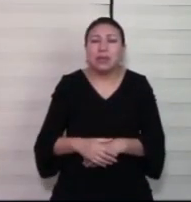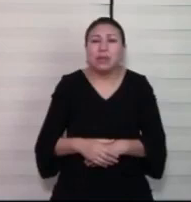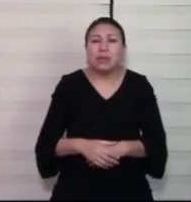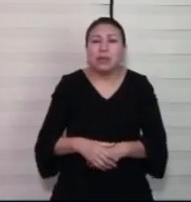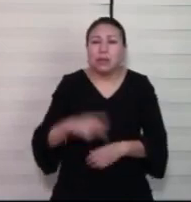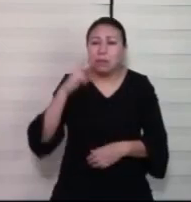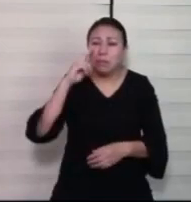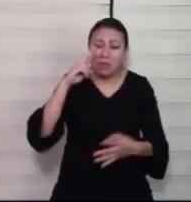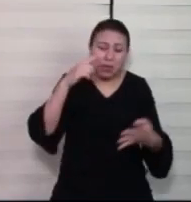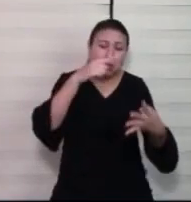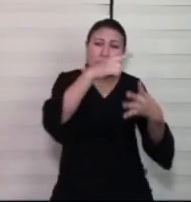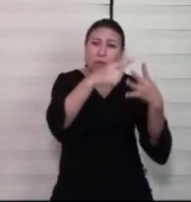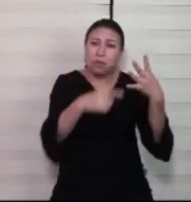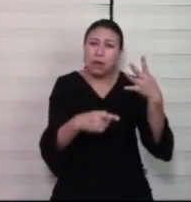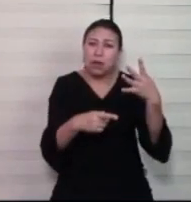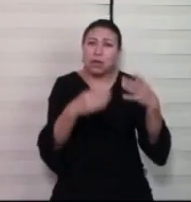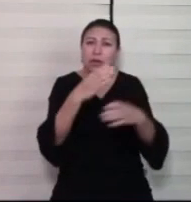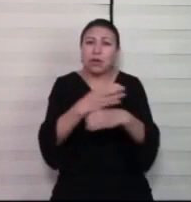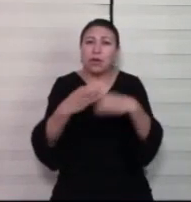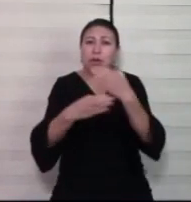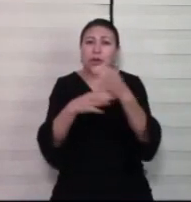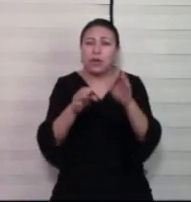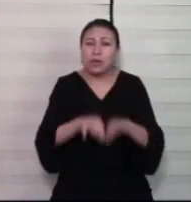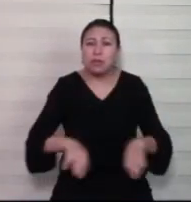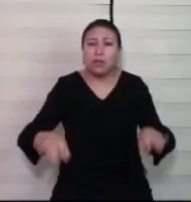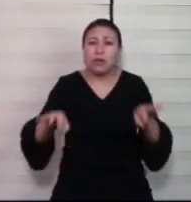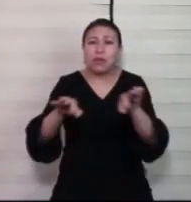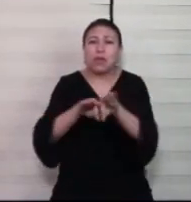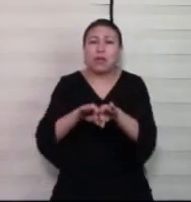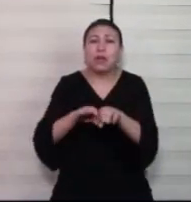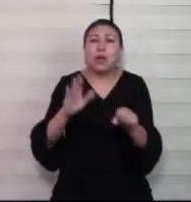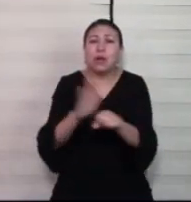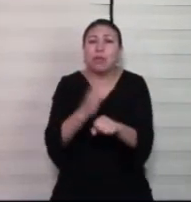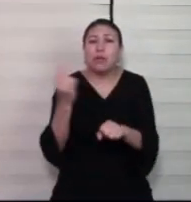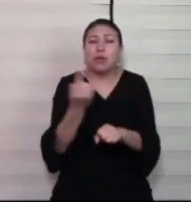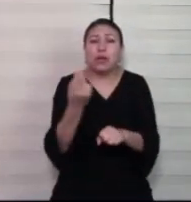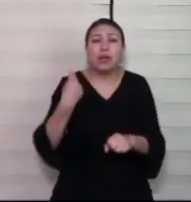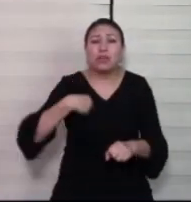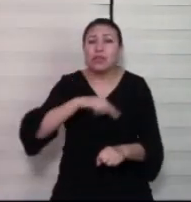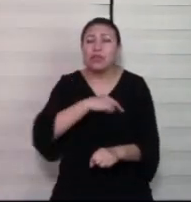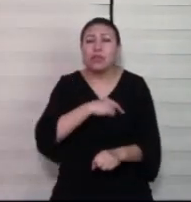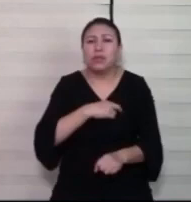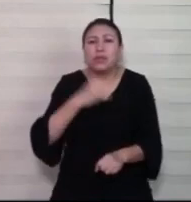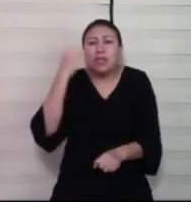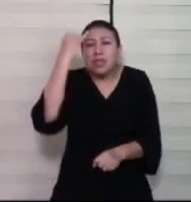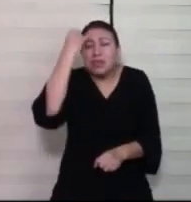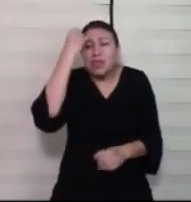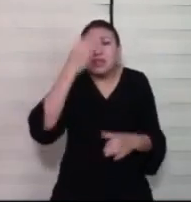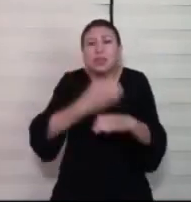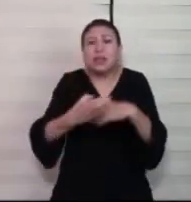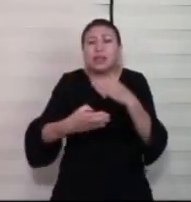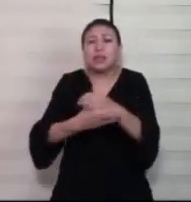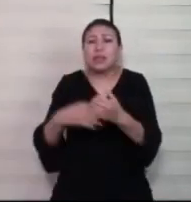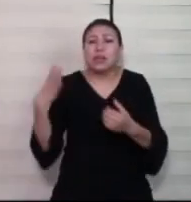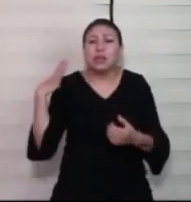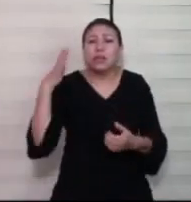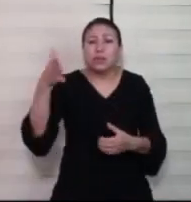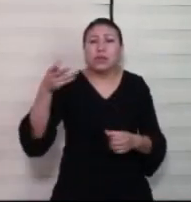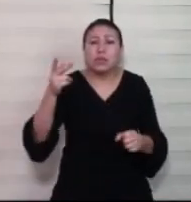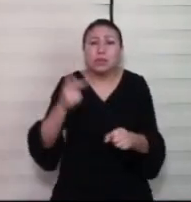4 causas por las cuales existe la incertidumbre. Déjeme mencionárselas. La